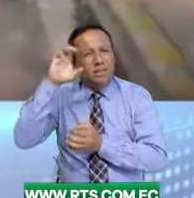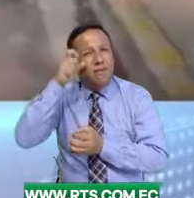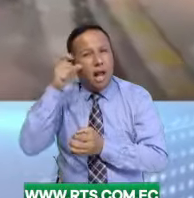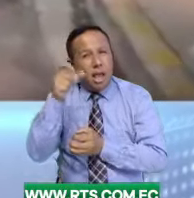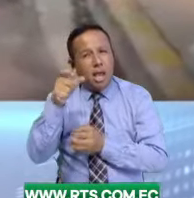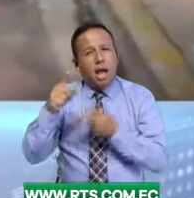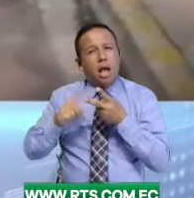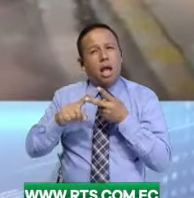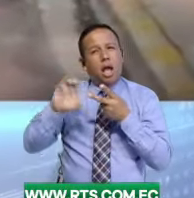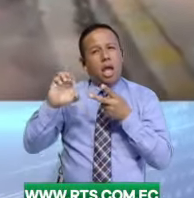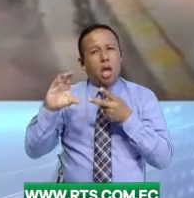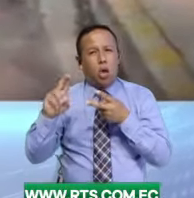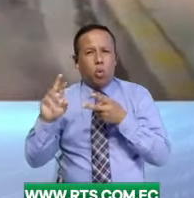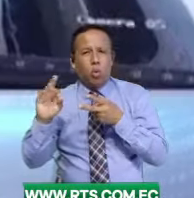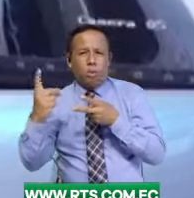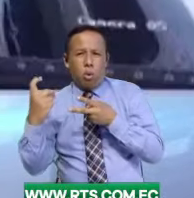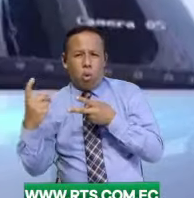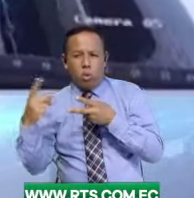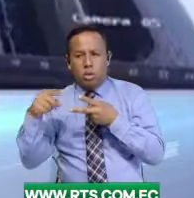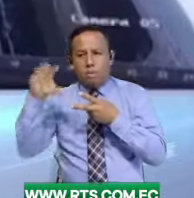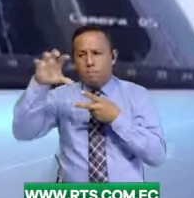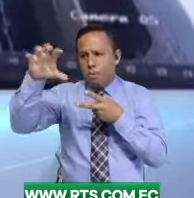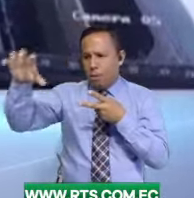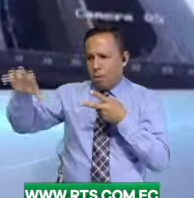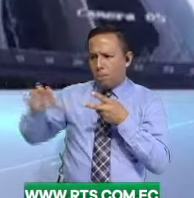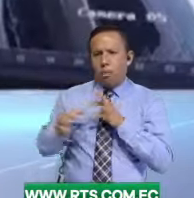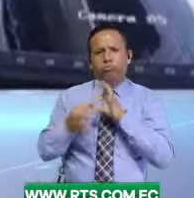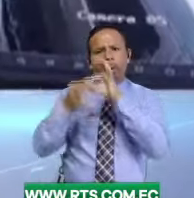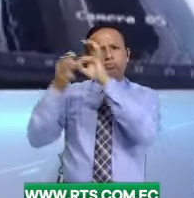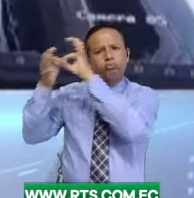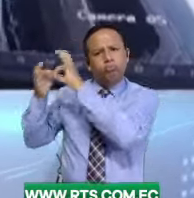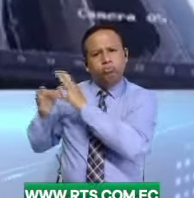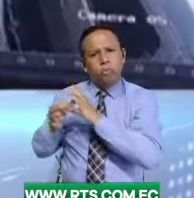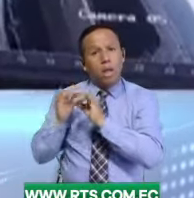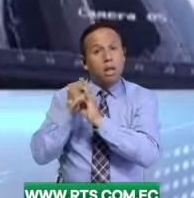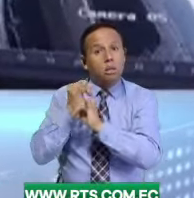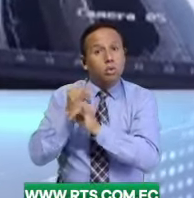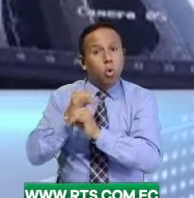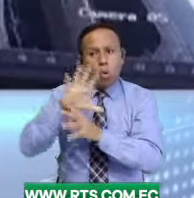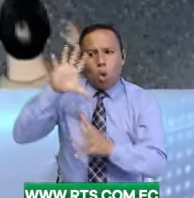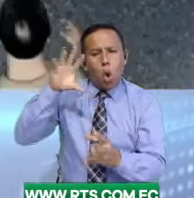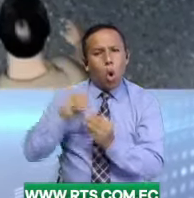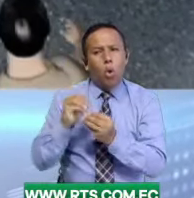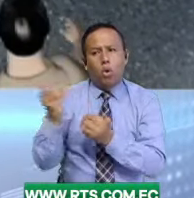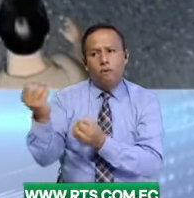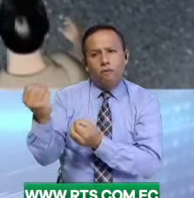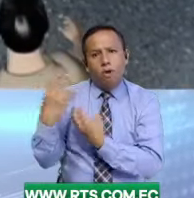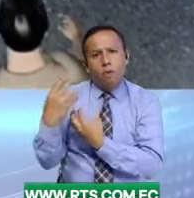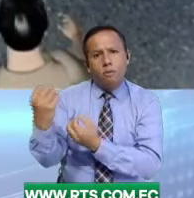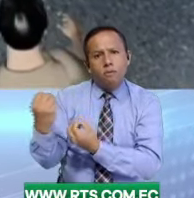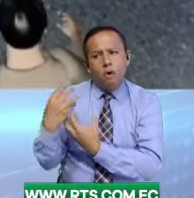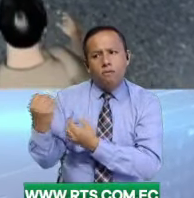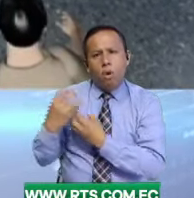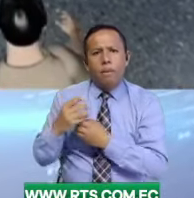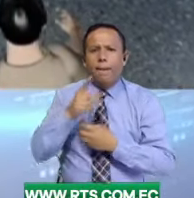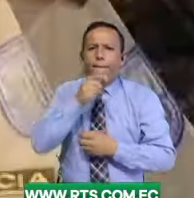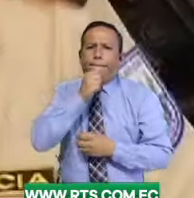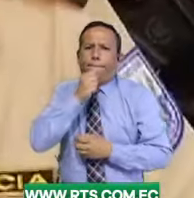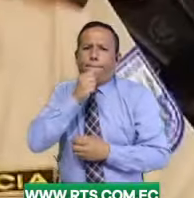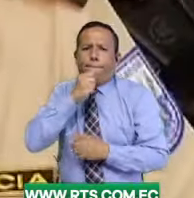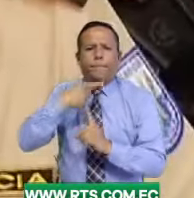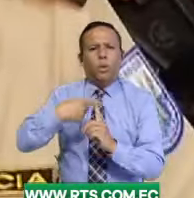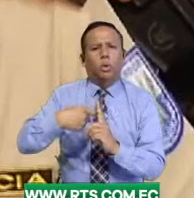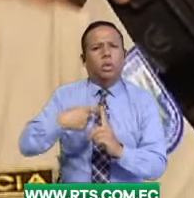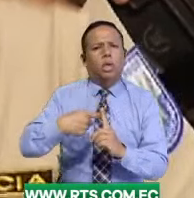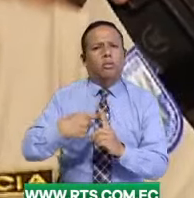otras instituciones de cada uno de los territorios. Que toda información se la canalizará de manera reservada. Ya se han hecho